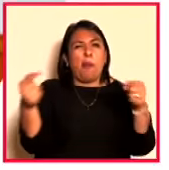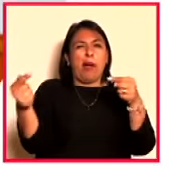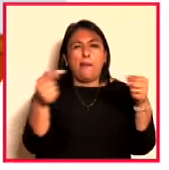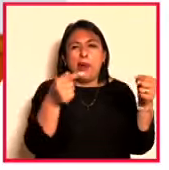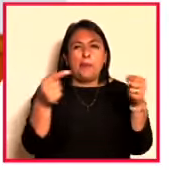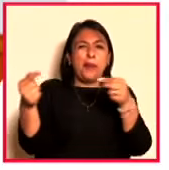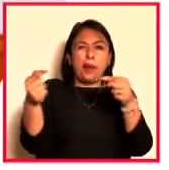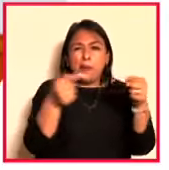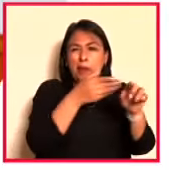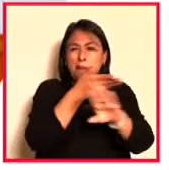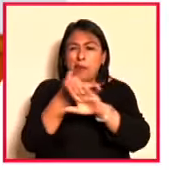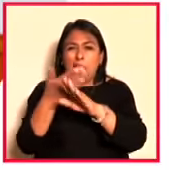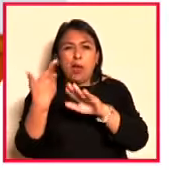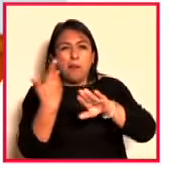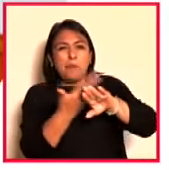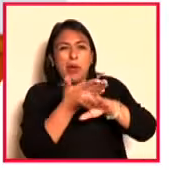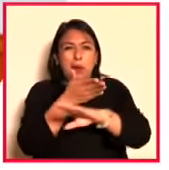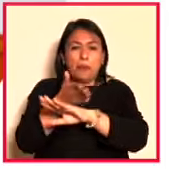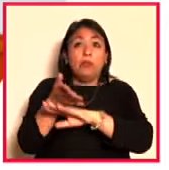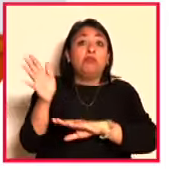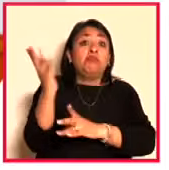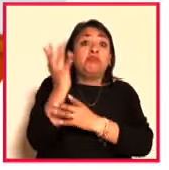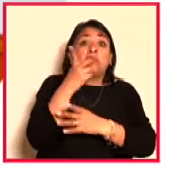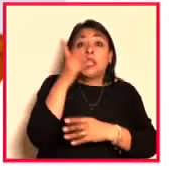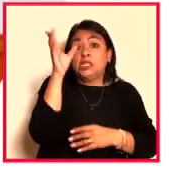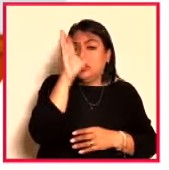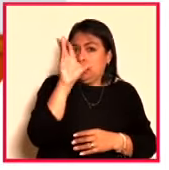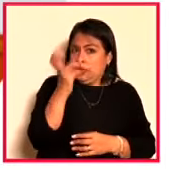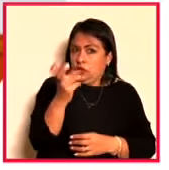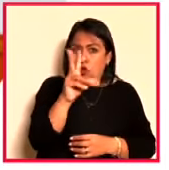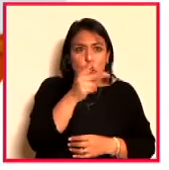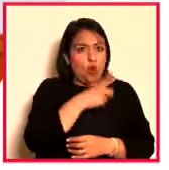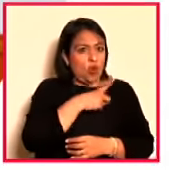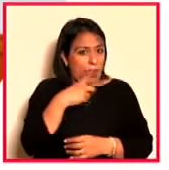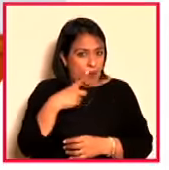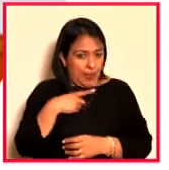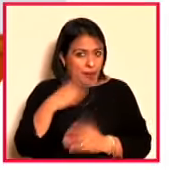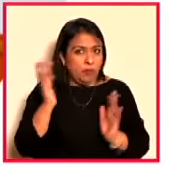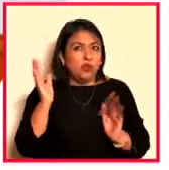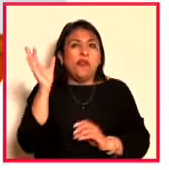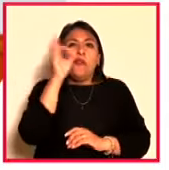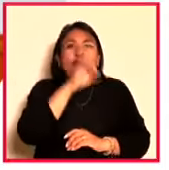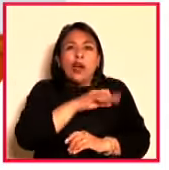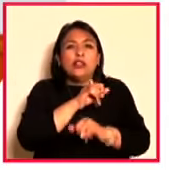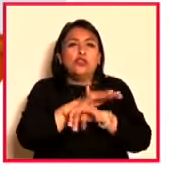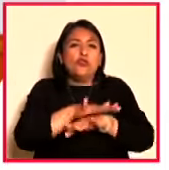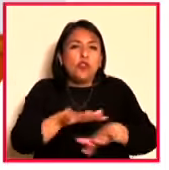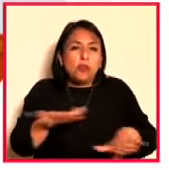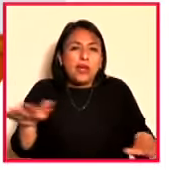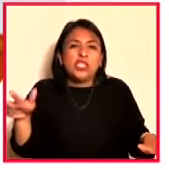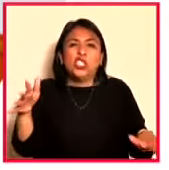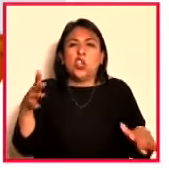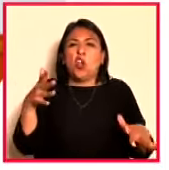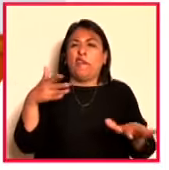Hicieron lo que los científicos se supone que no deberíamos hacer, ¿no? Falsificar datos, tratar de destruir al